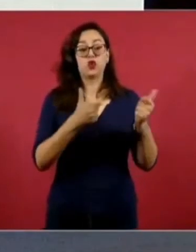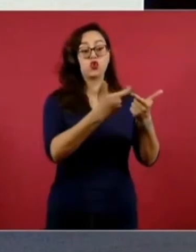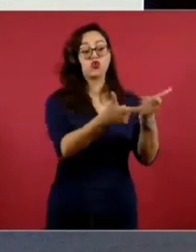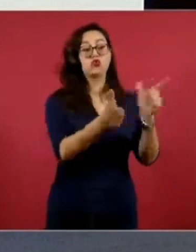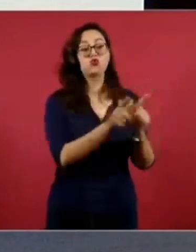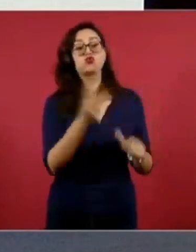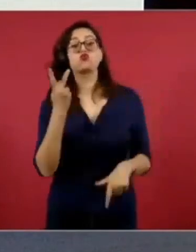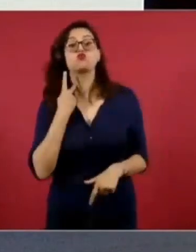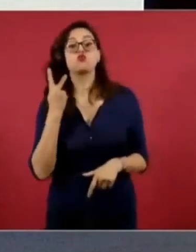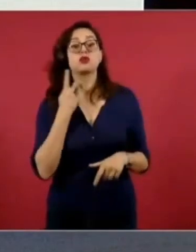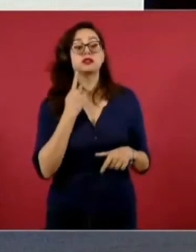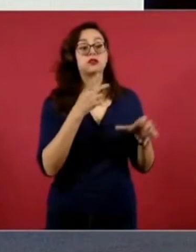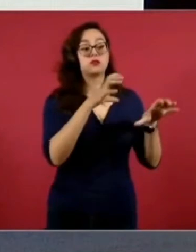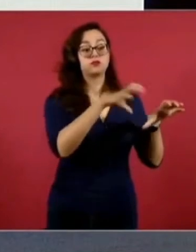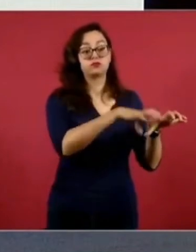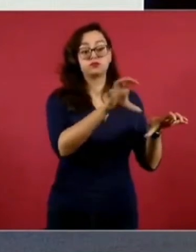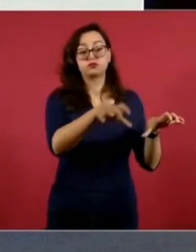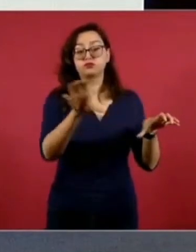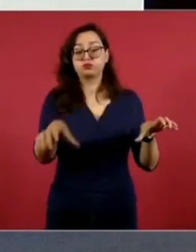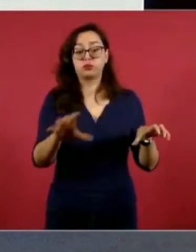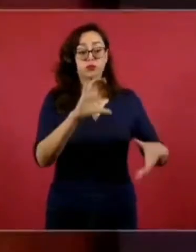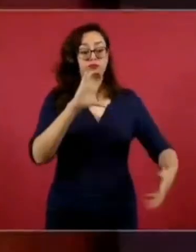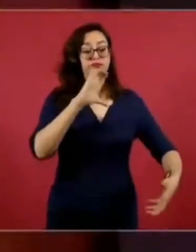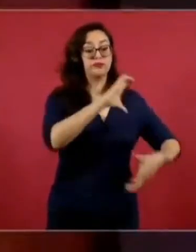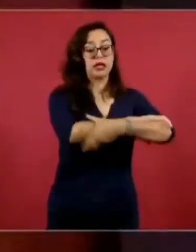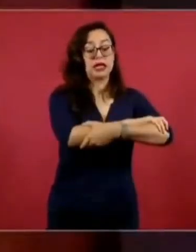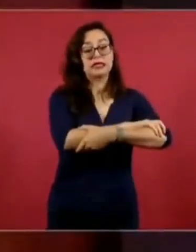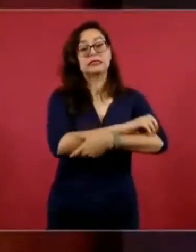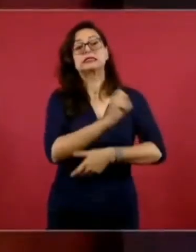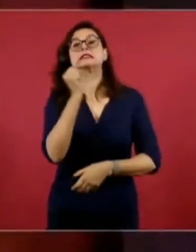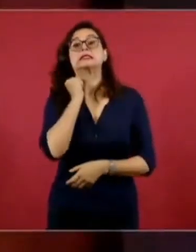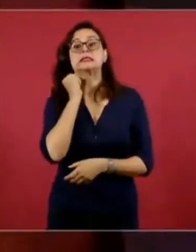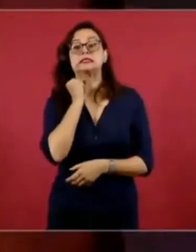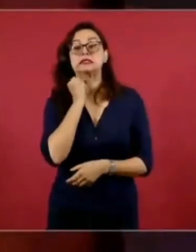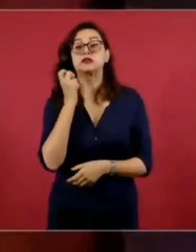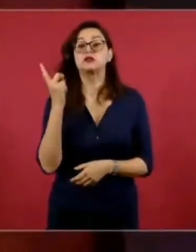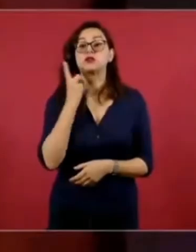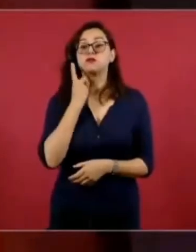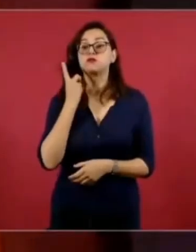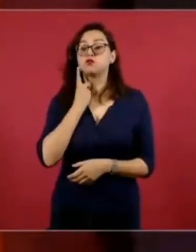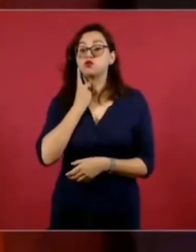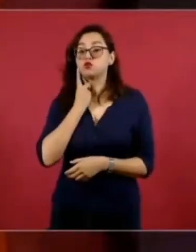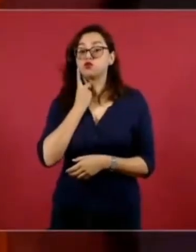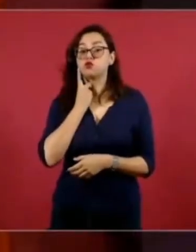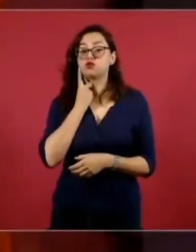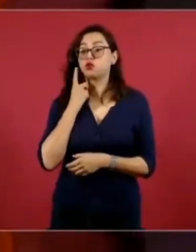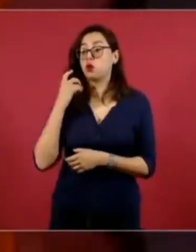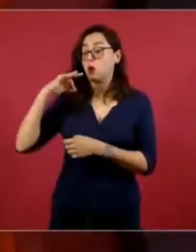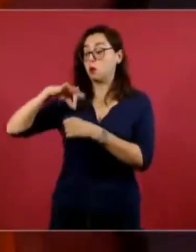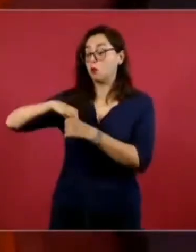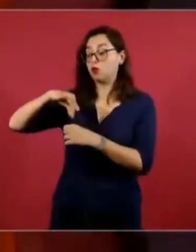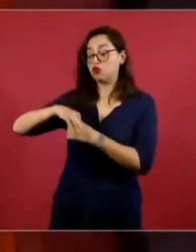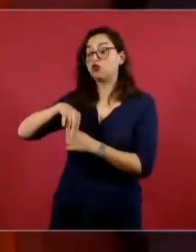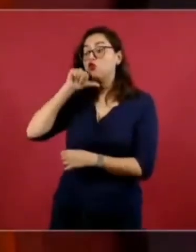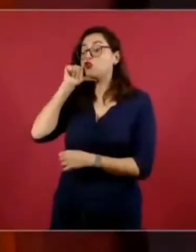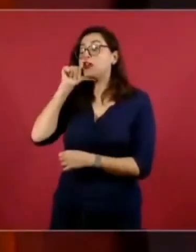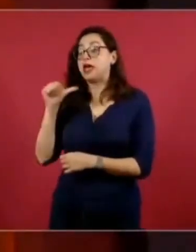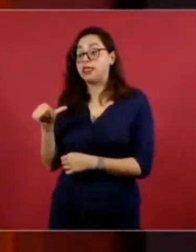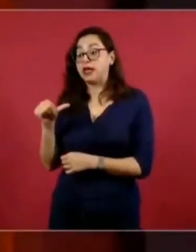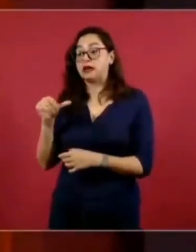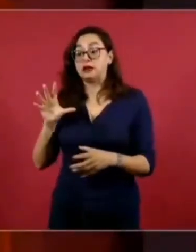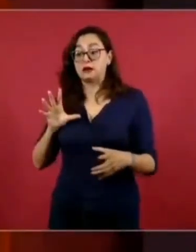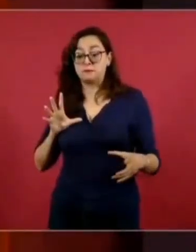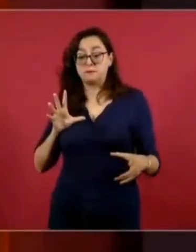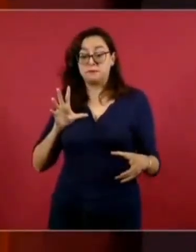serán asignados el número de senadores y diputados por el principio de representación proporcional que